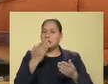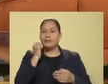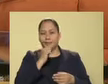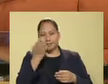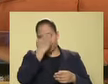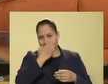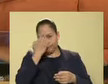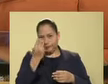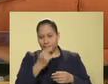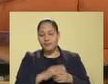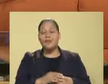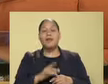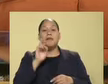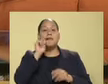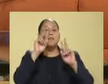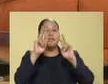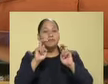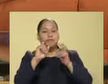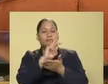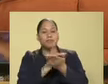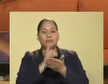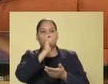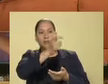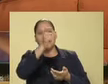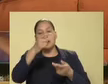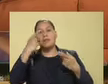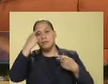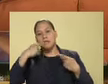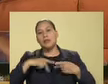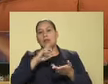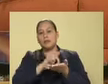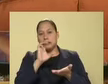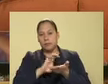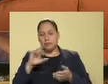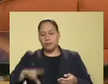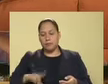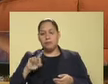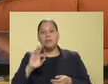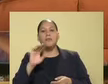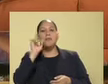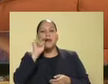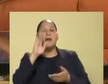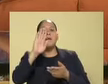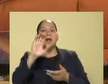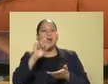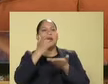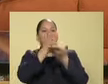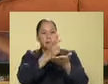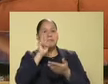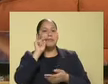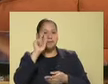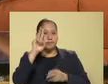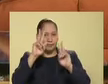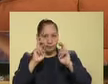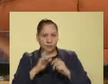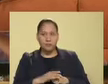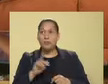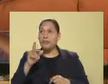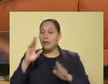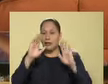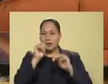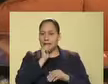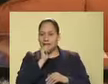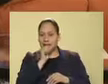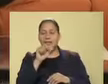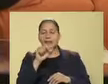tema de mañana, programa de apoyo económico a personas con discapacidad del gobierno del Distrito Federal. Y bueno, antes de despedirnos, si me lo